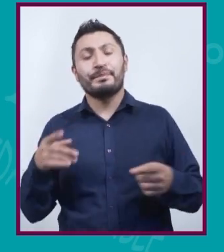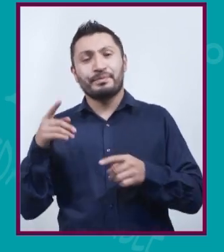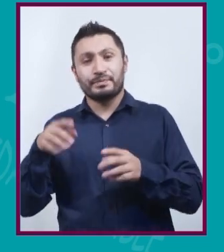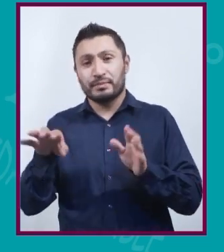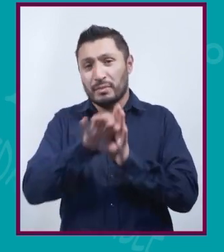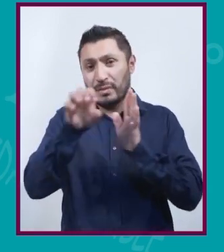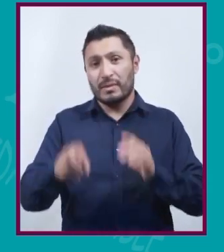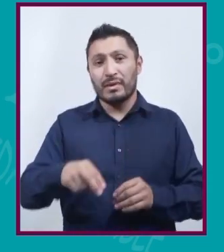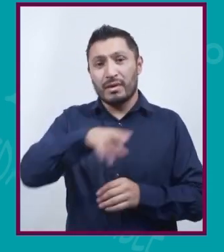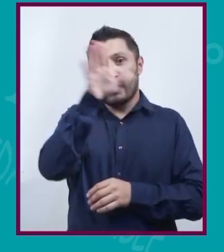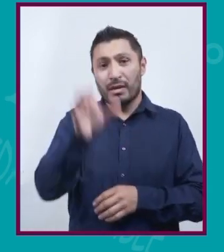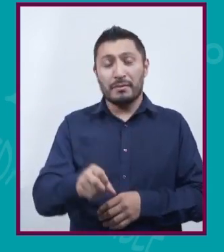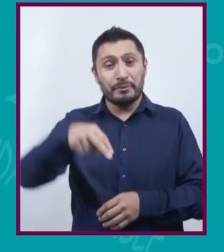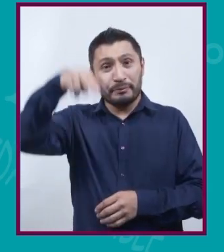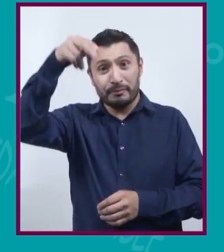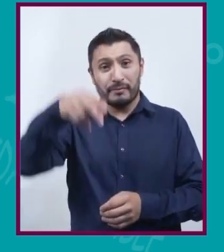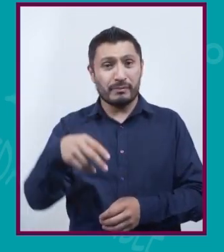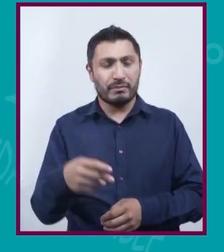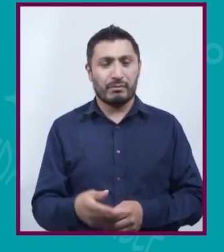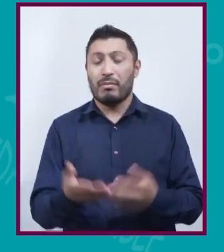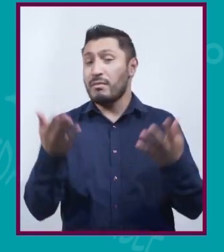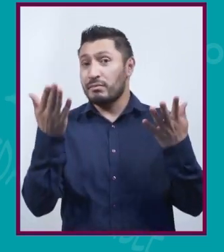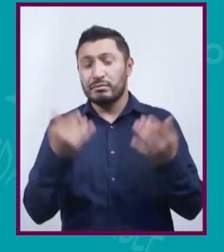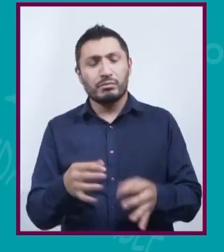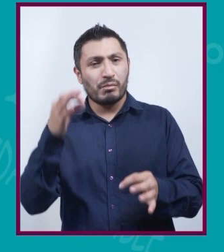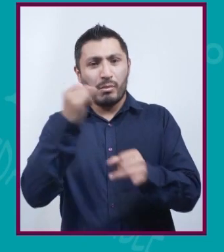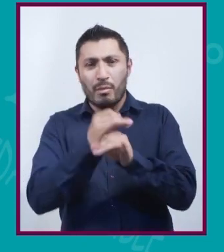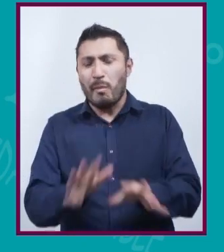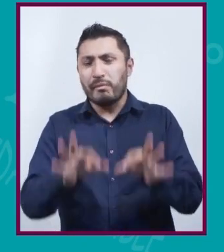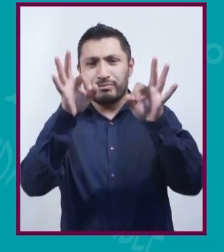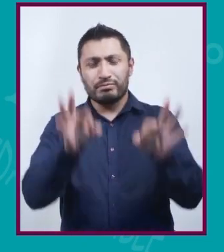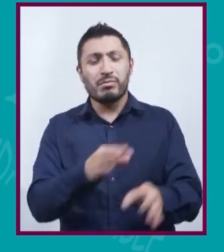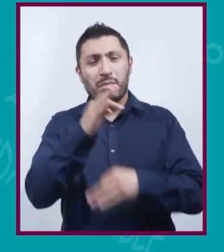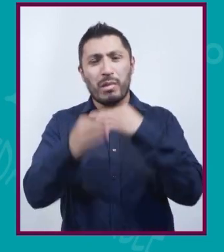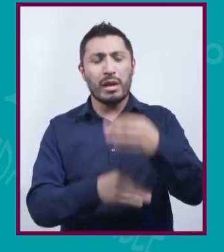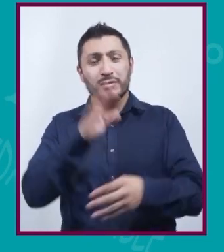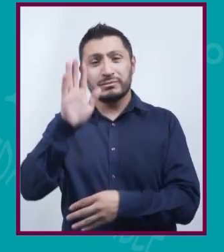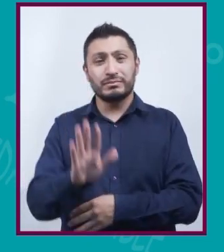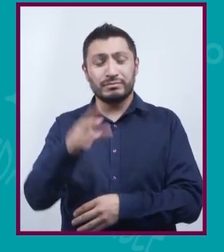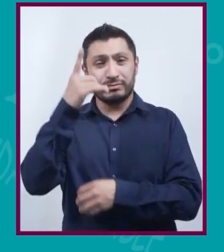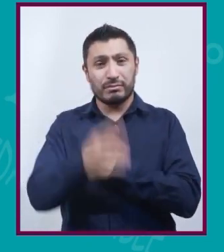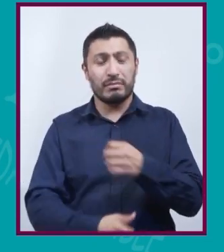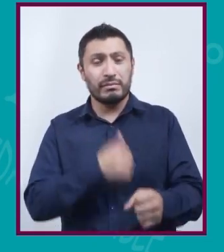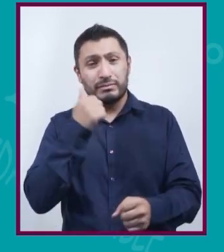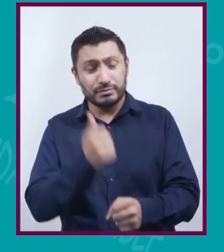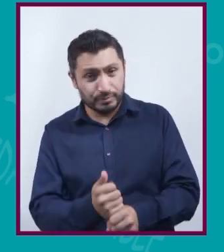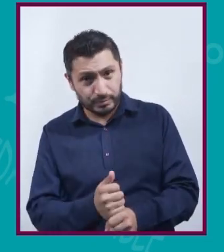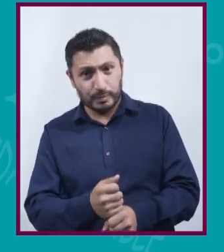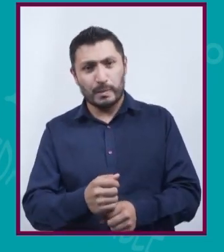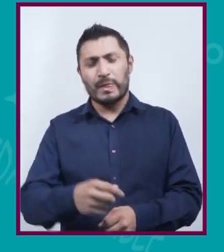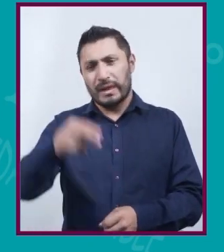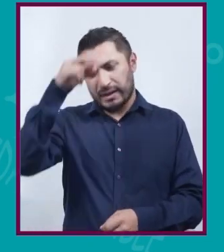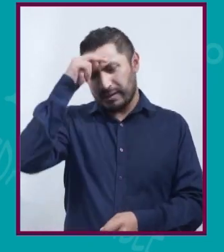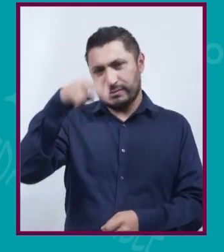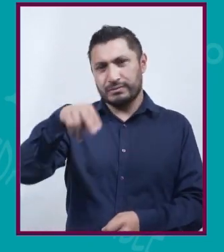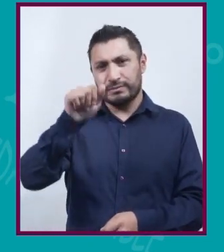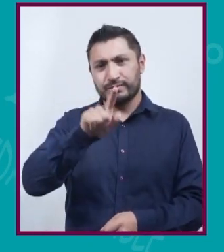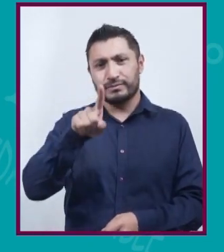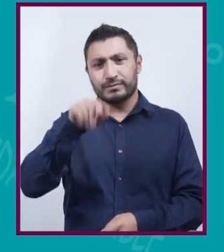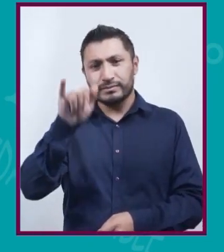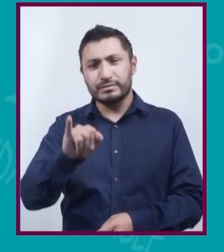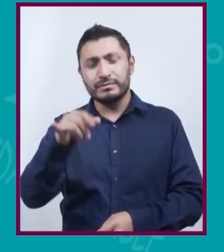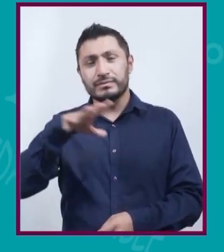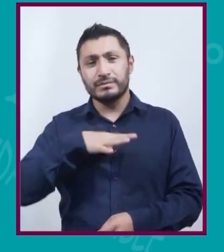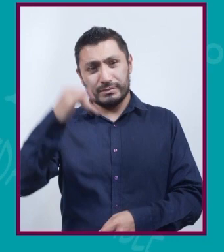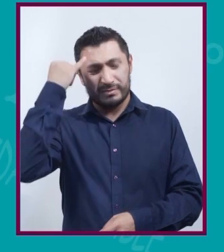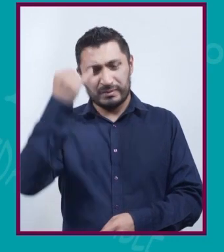estratégicos como el norte de África. Aunque no existen datos exactos, todo indica que durante este año a la inteligencia nazi se le ocurrió